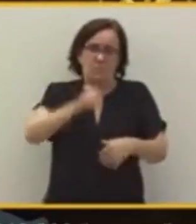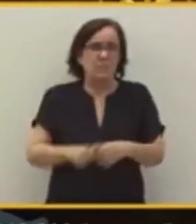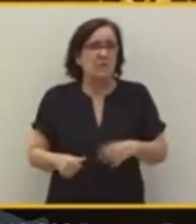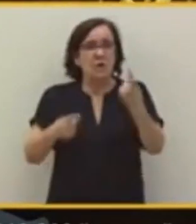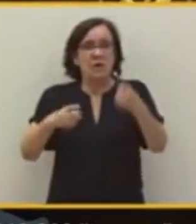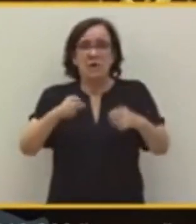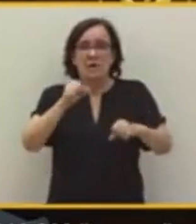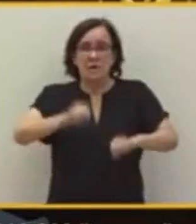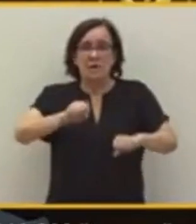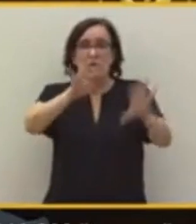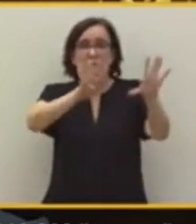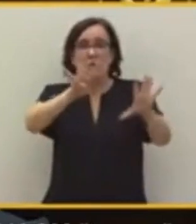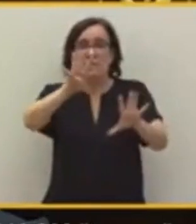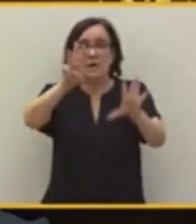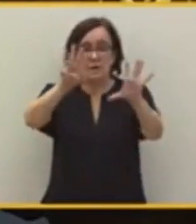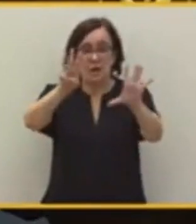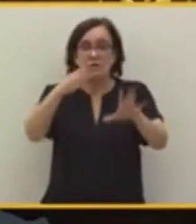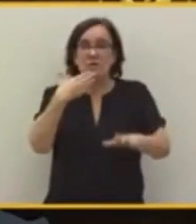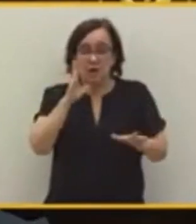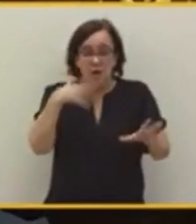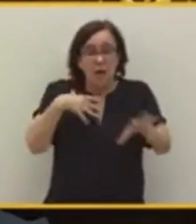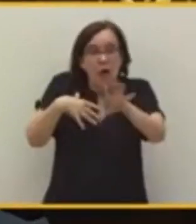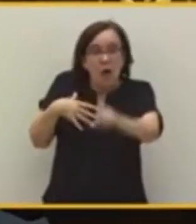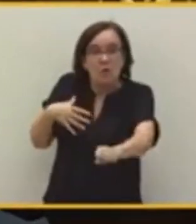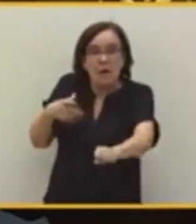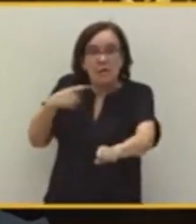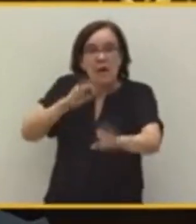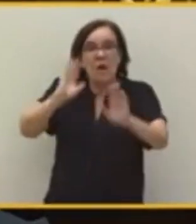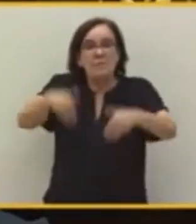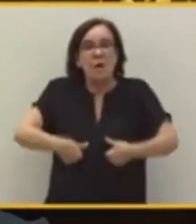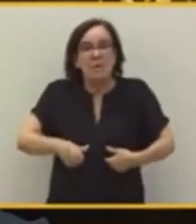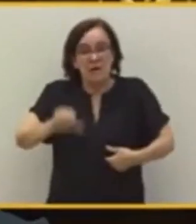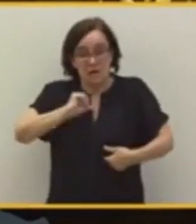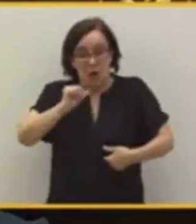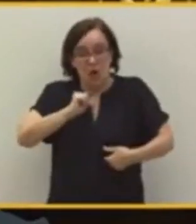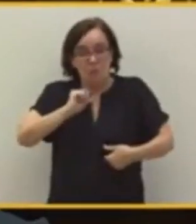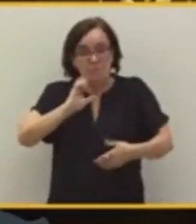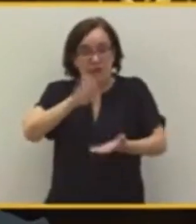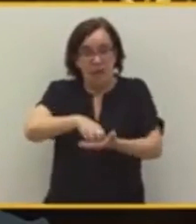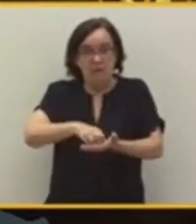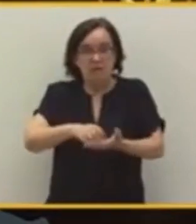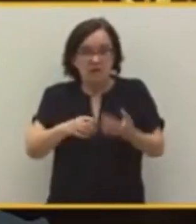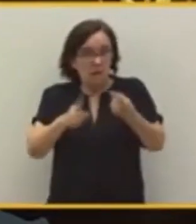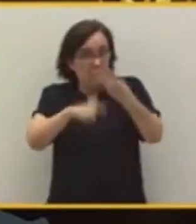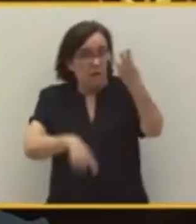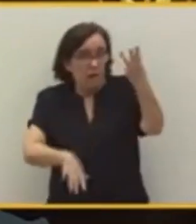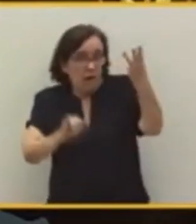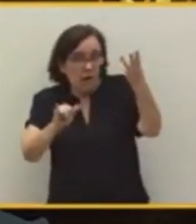Una anciana de 98 años encuentra su casa ocupada tras regresar del hospital. Esto no